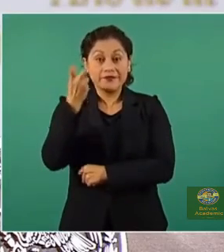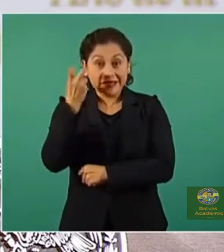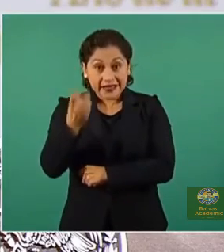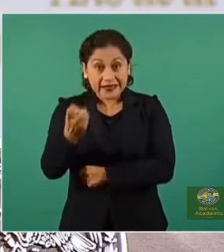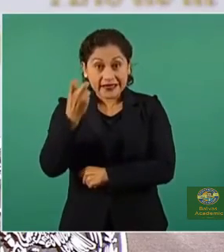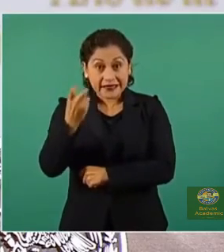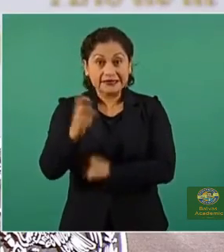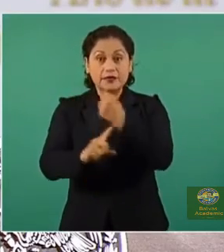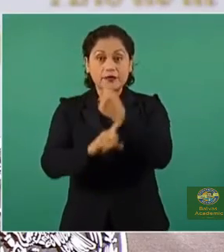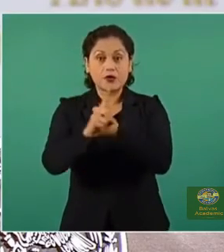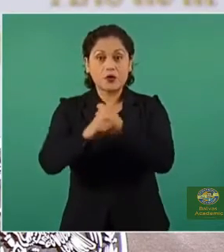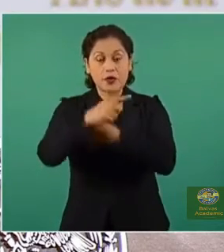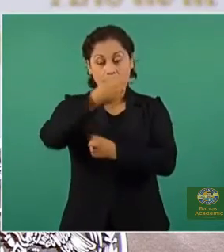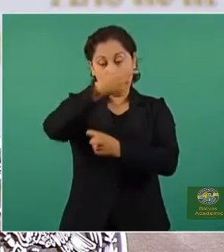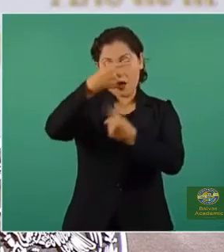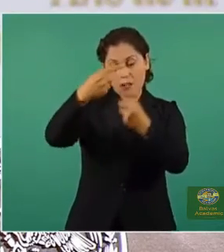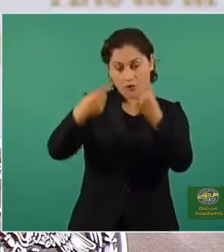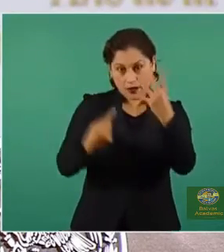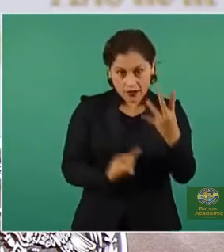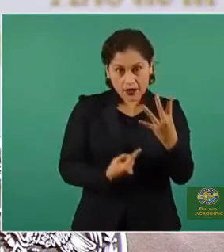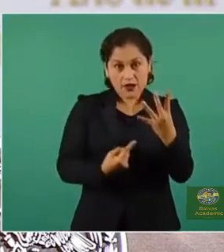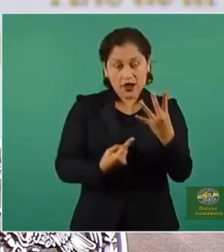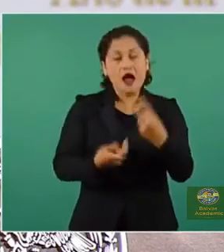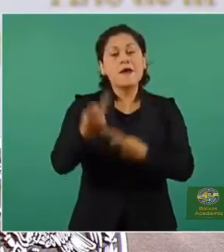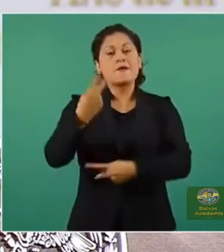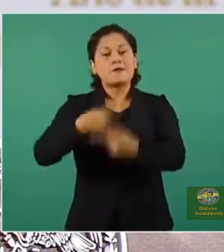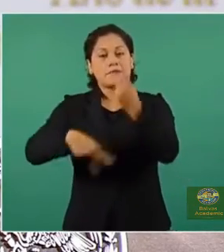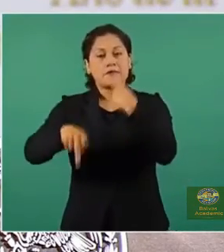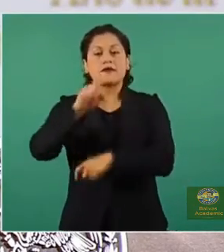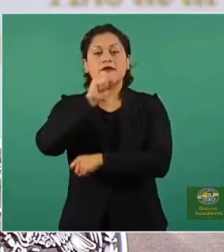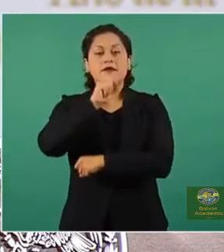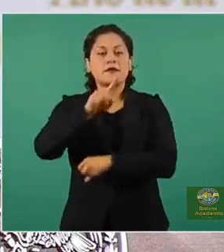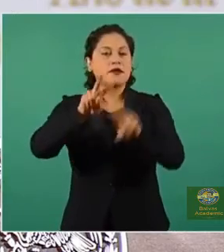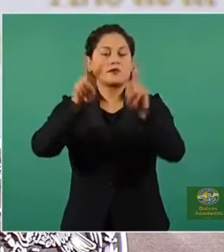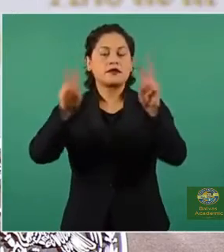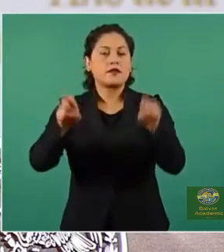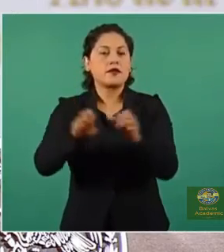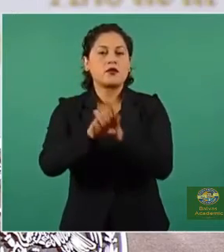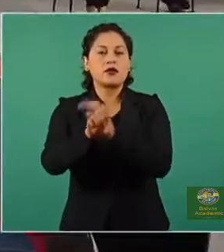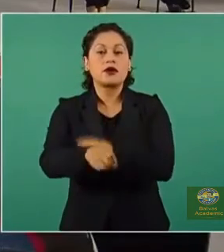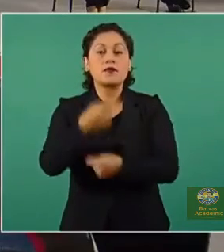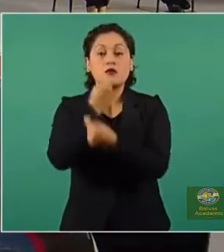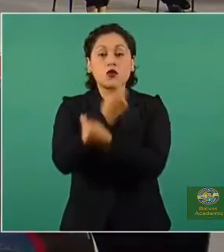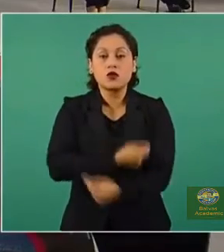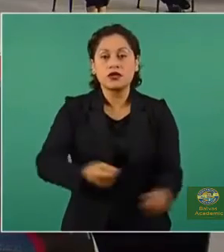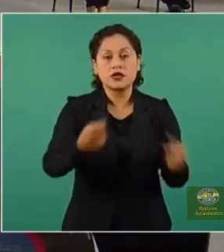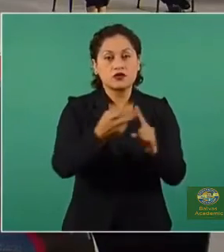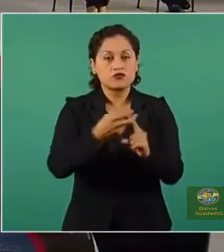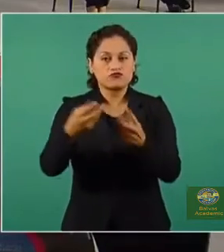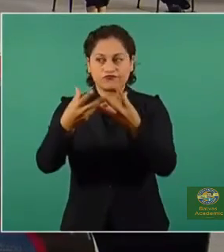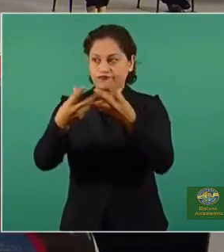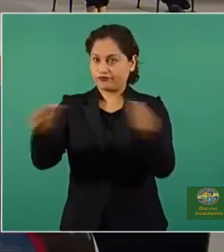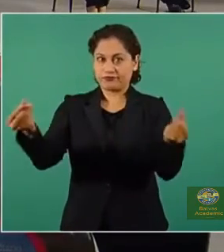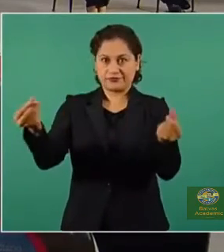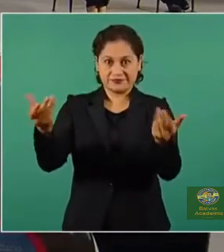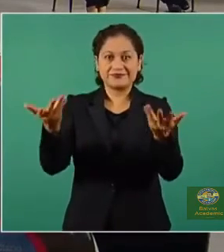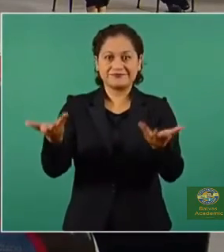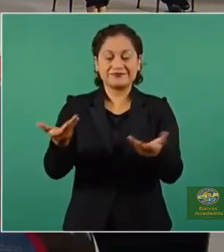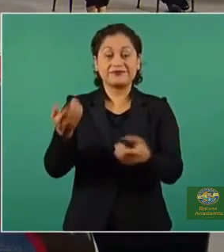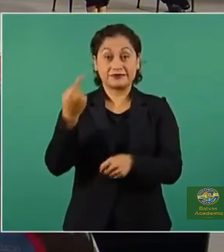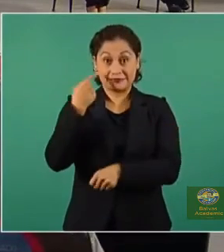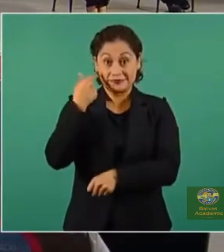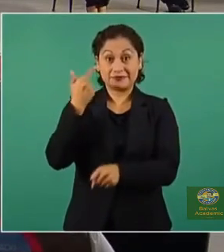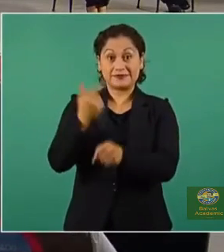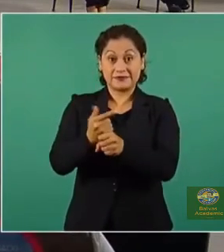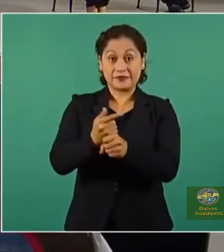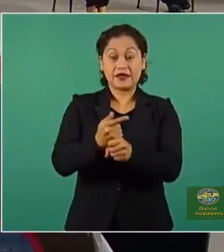impactado en el caso de la desaparición de menores de edad. Actualmente tenemos registrados entre el